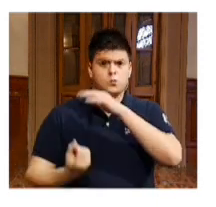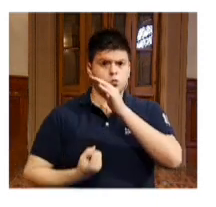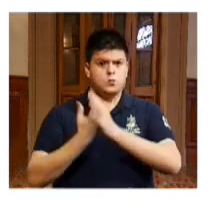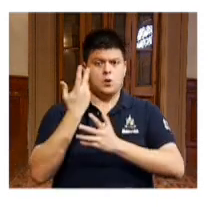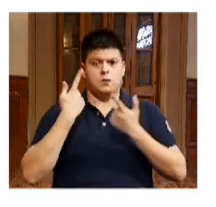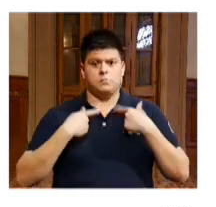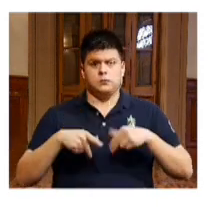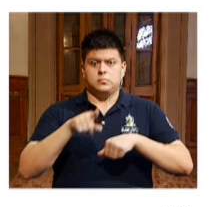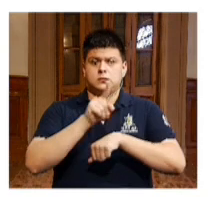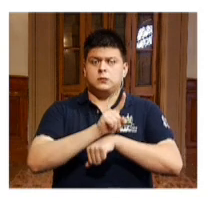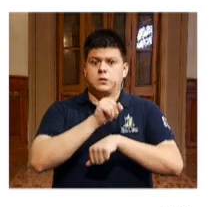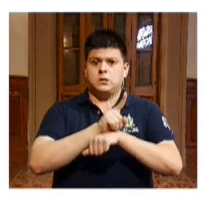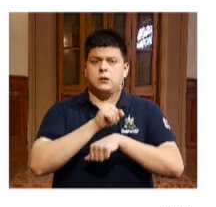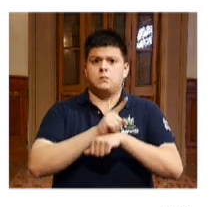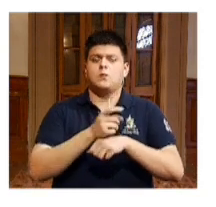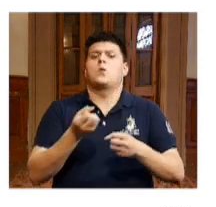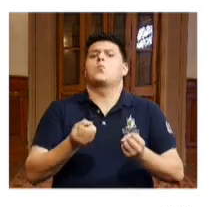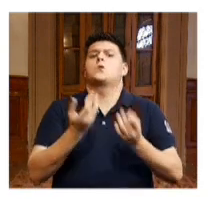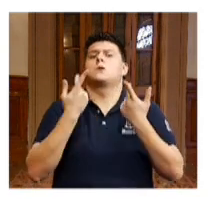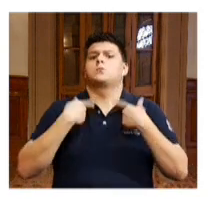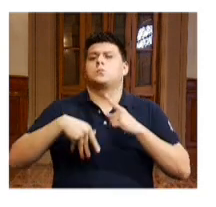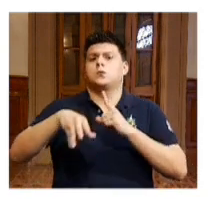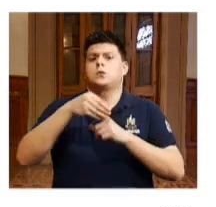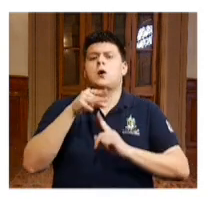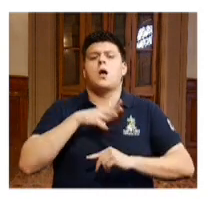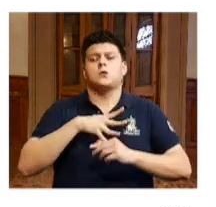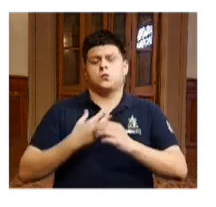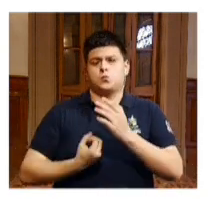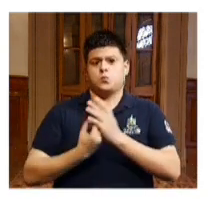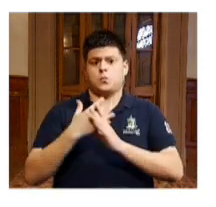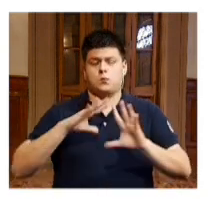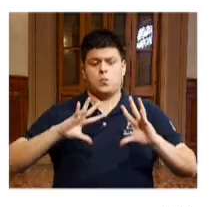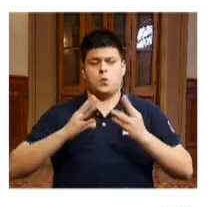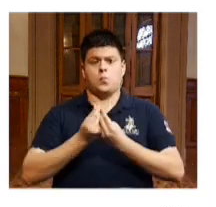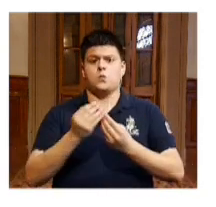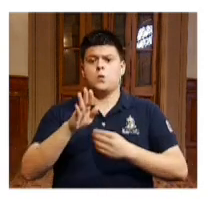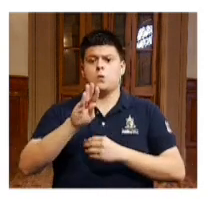todos los días los casos nuevos, nos da un total de